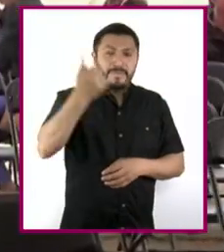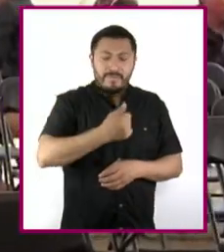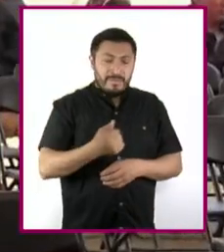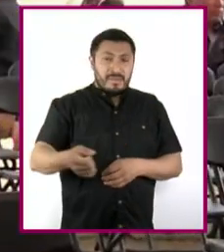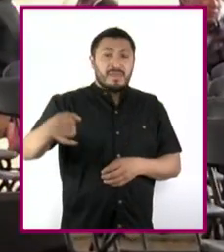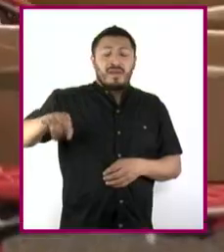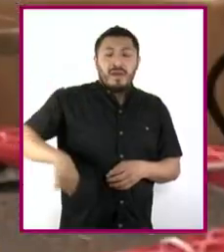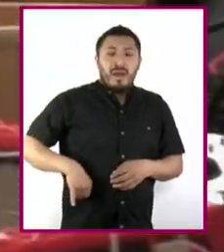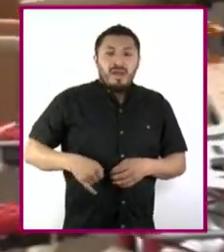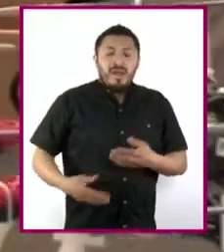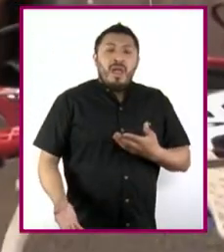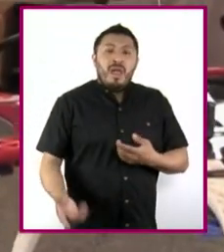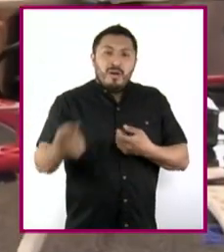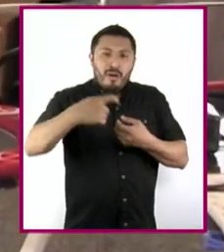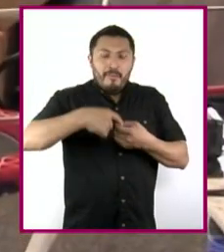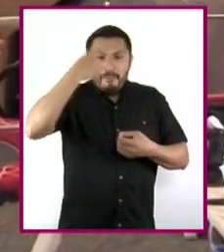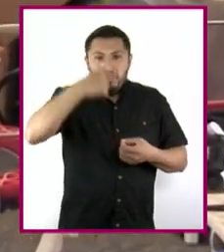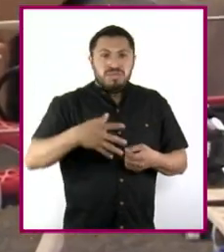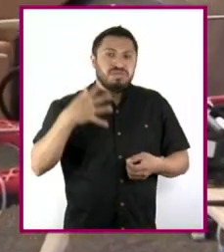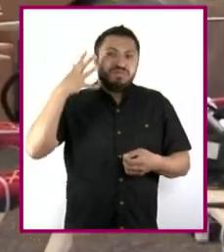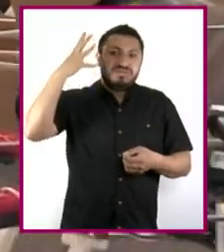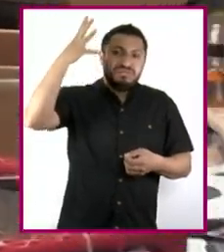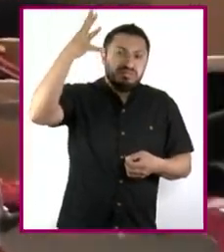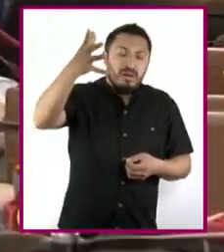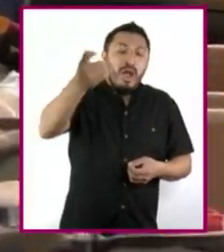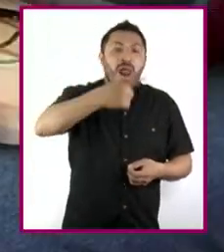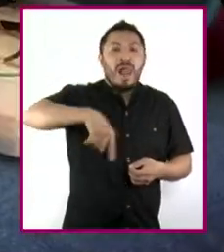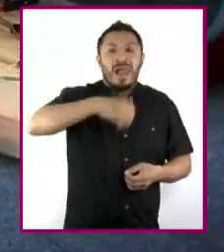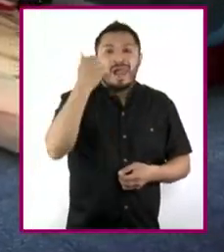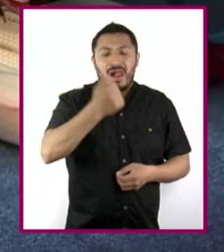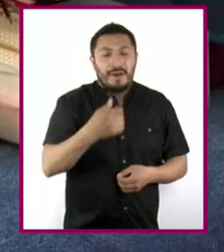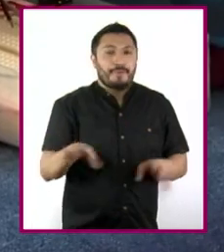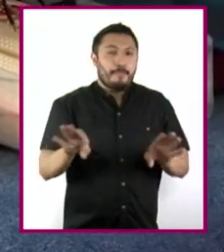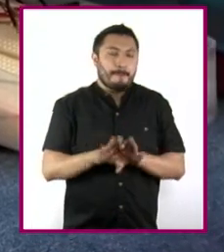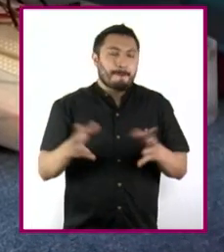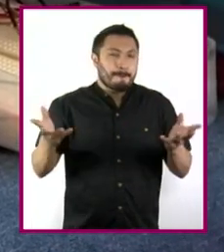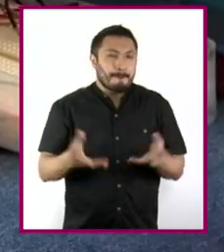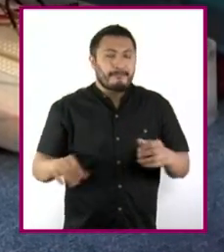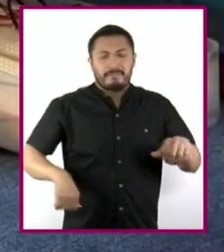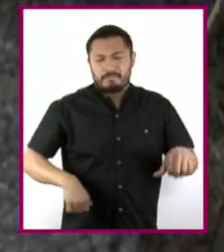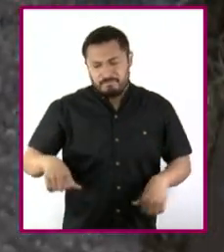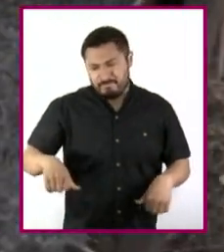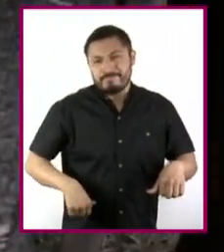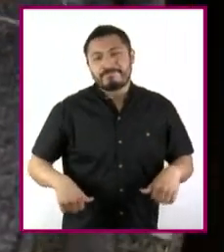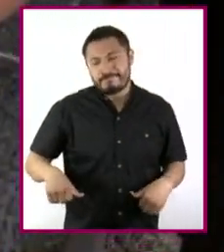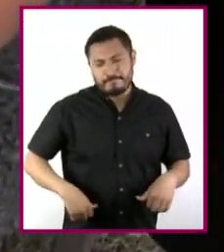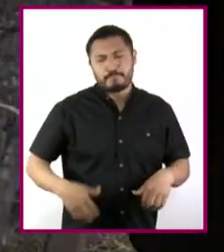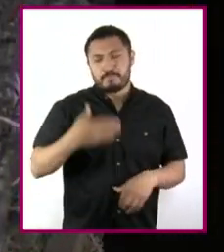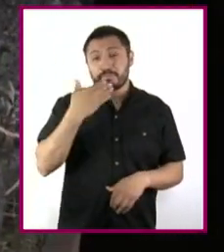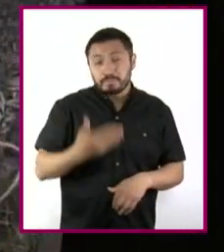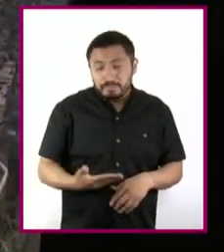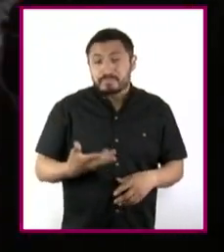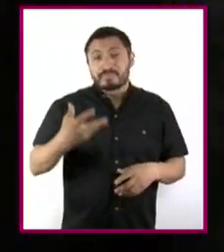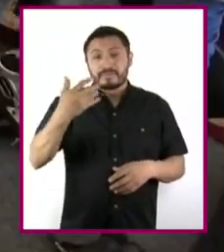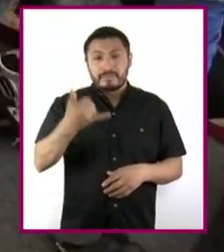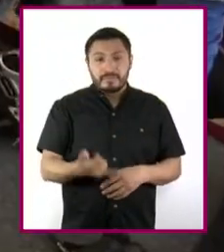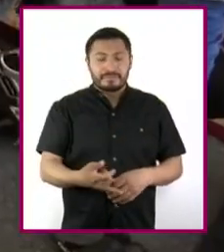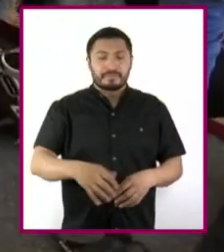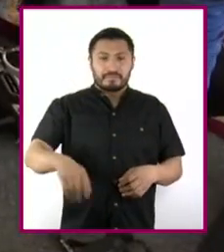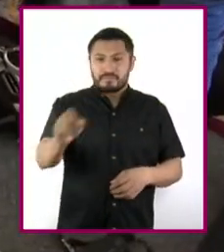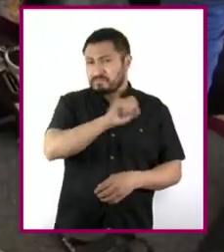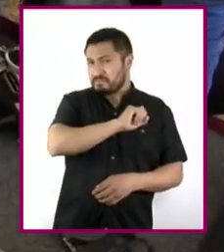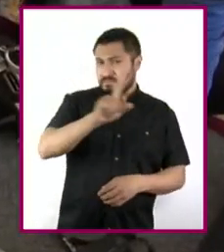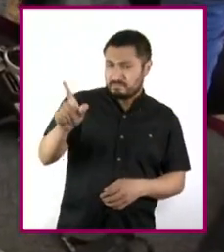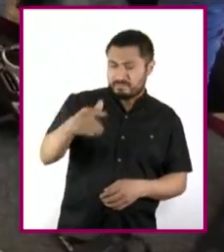a su vez, el día de mañana, muy probablemente, puedan llevar a cabo este tipo de actividades de una manera más